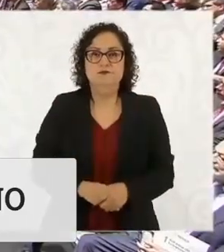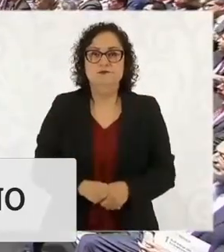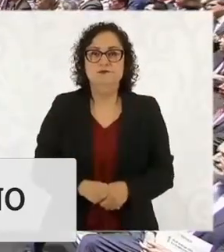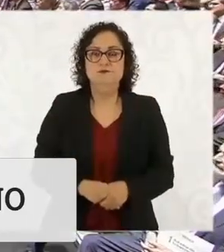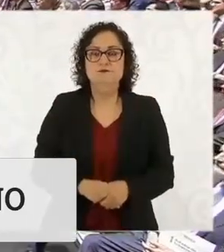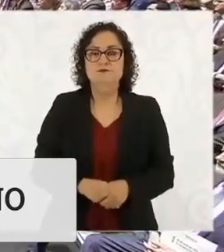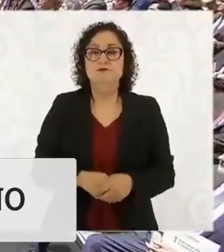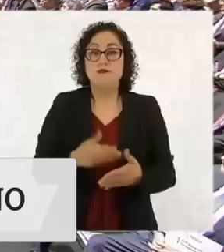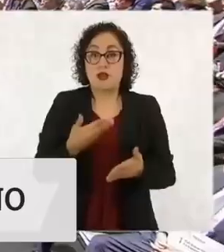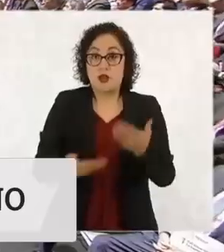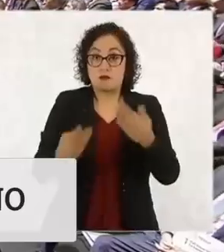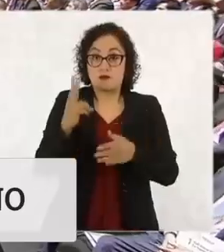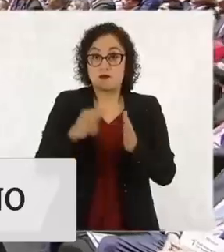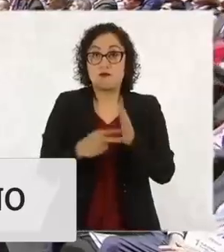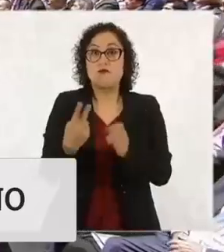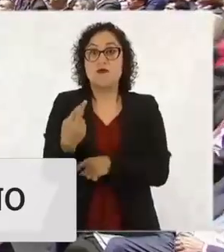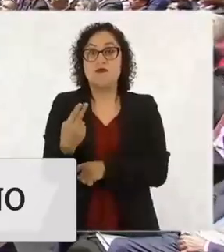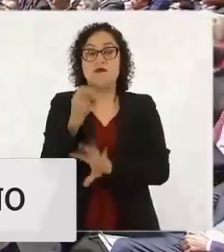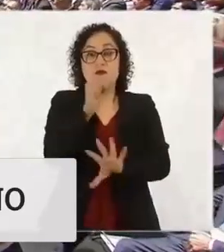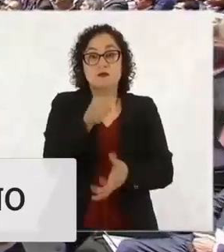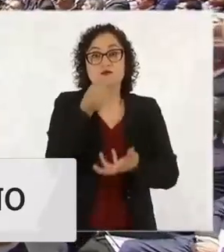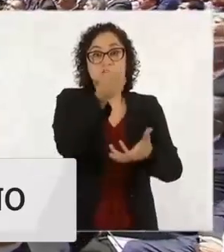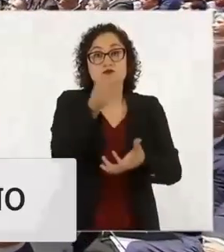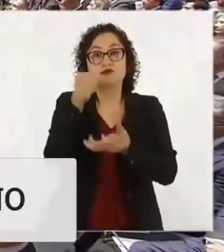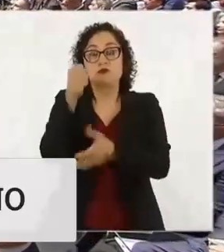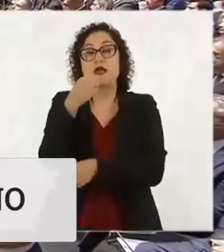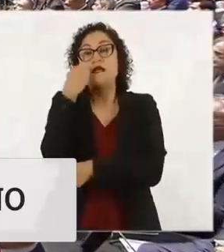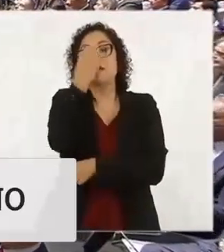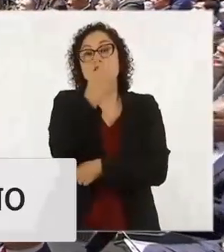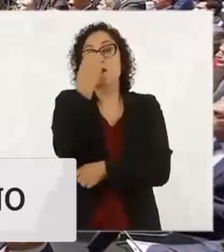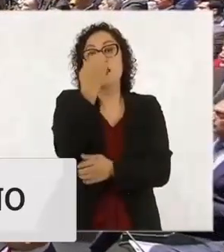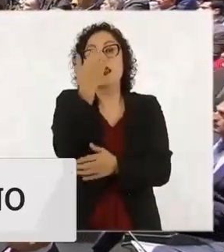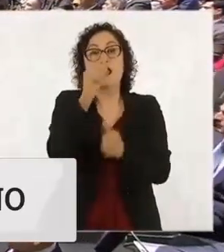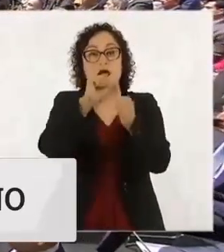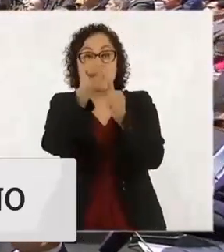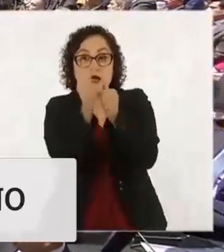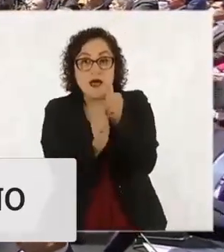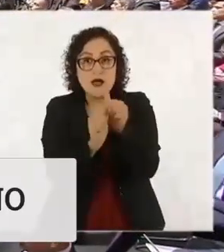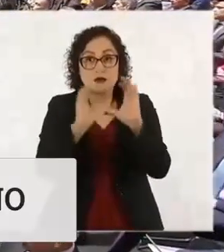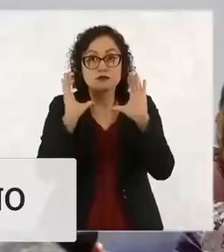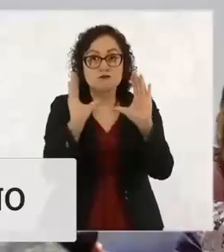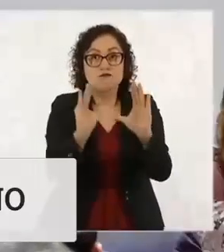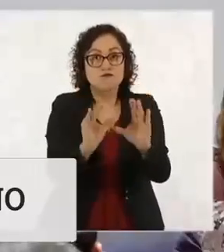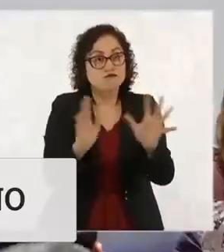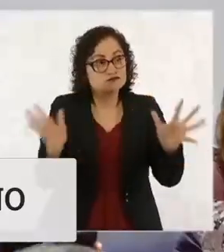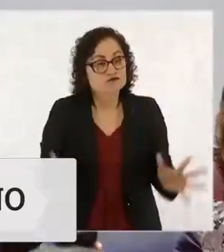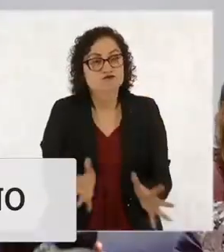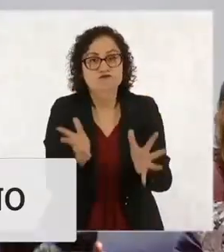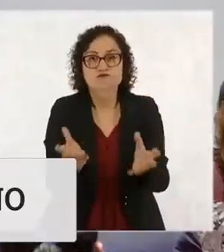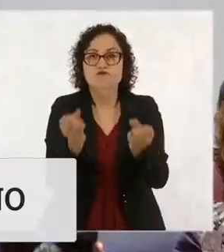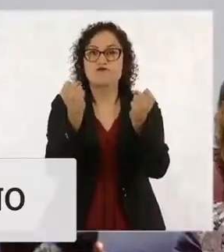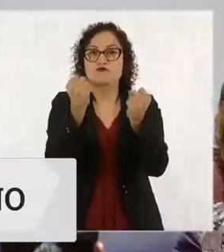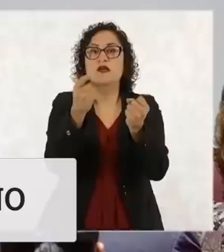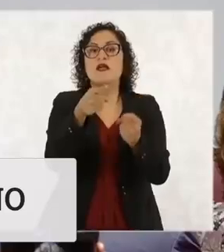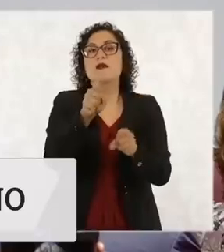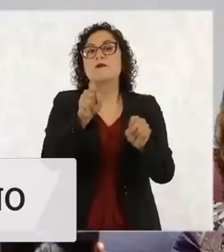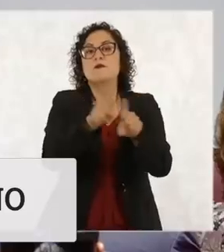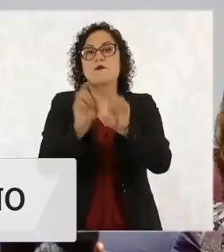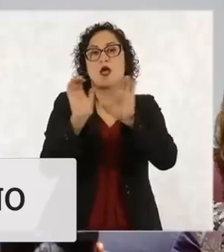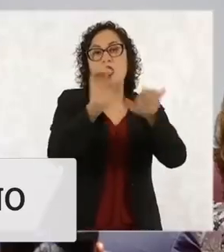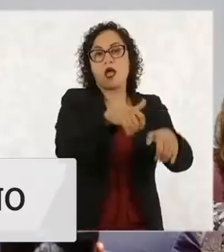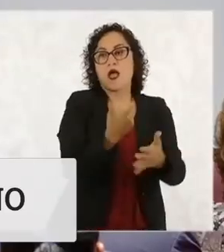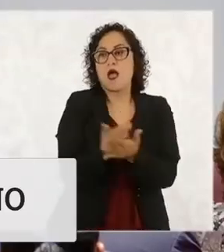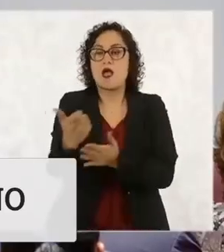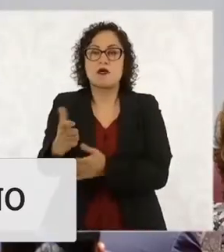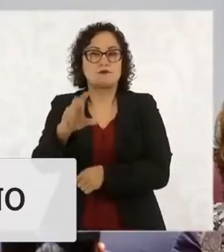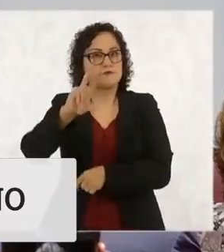año invertimos en las escuelas de formación artística y eliminamos las cuotas de inscripción. A través del